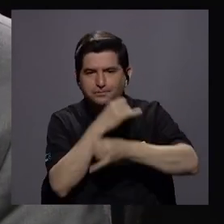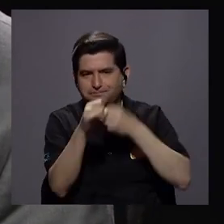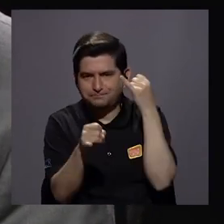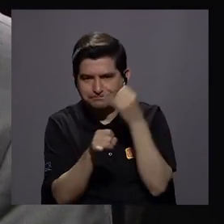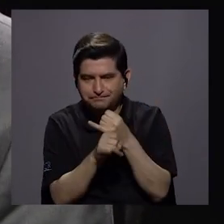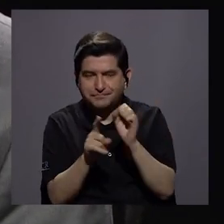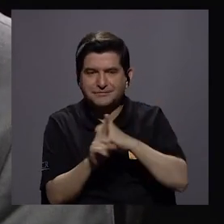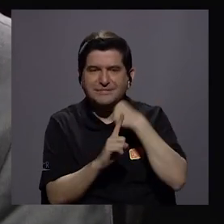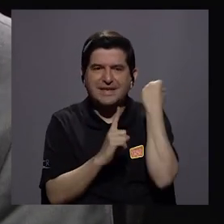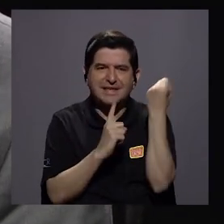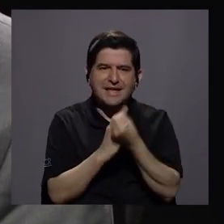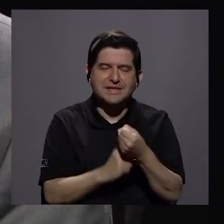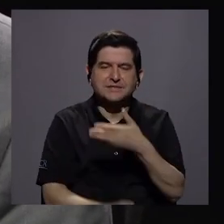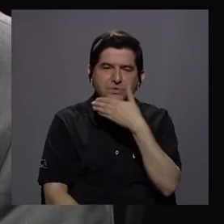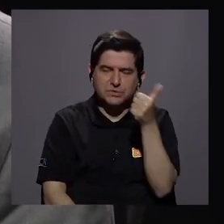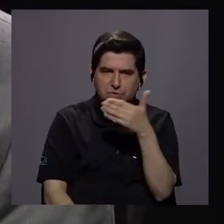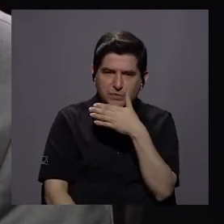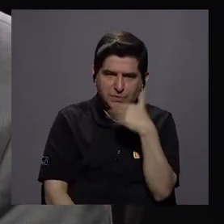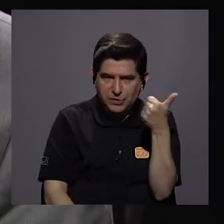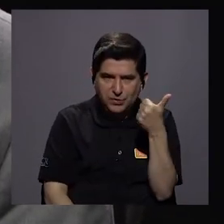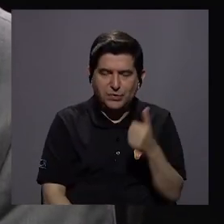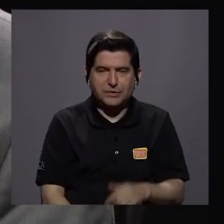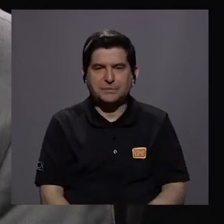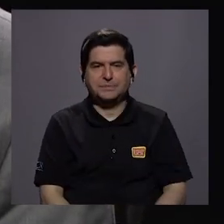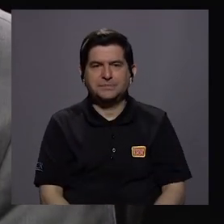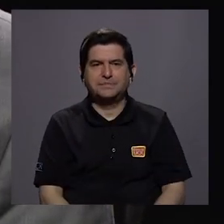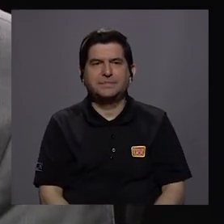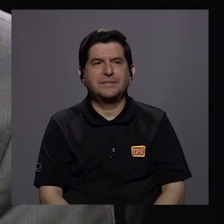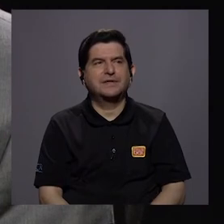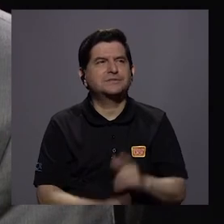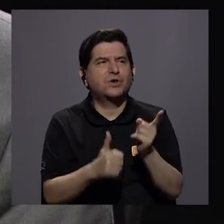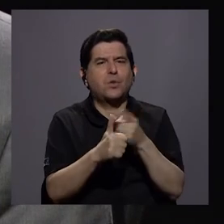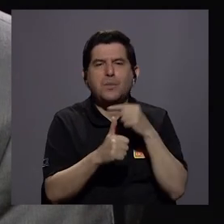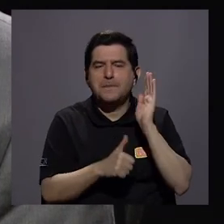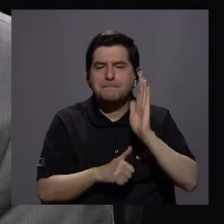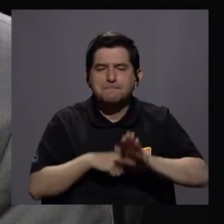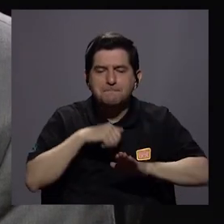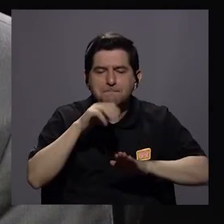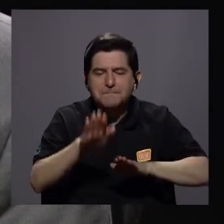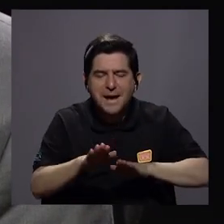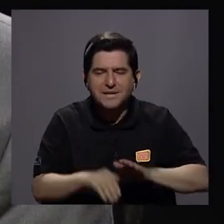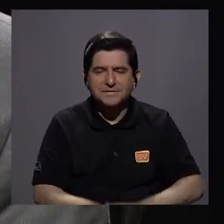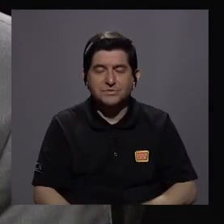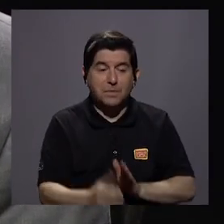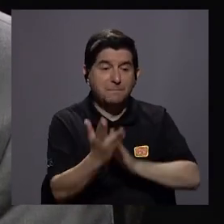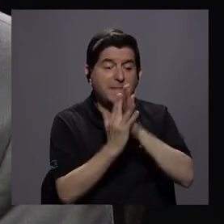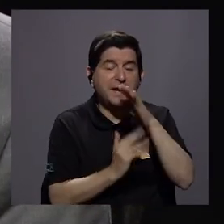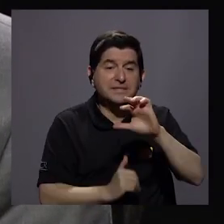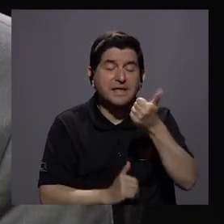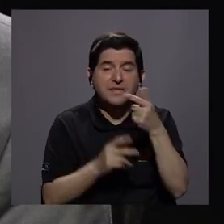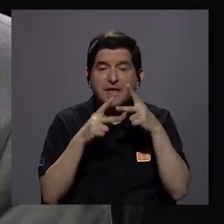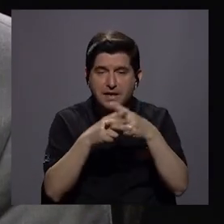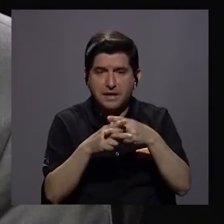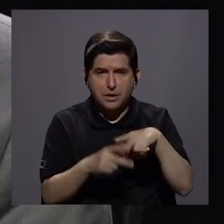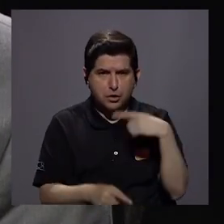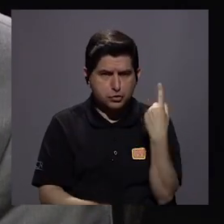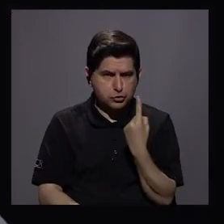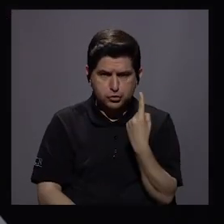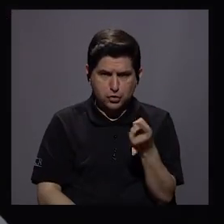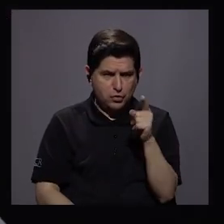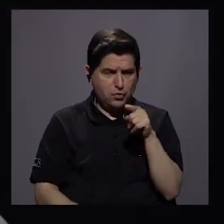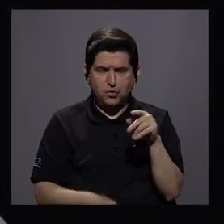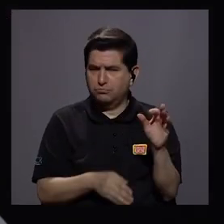internacionales en condiciones mucho más favorables. Y entonces es como el primer paso para acceder a otro fondo, pero por sí solo no es